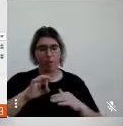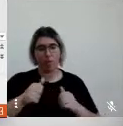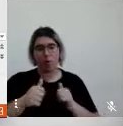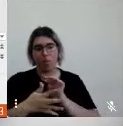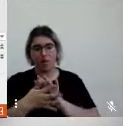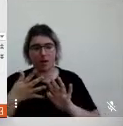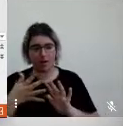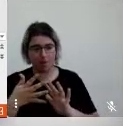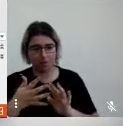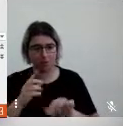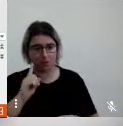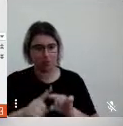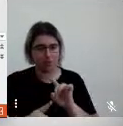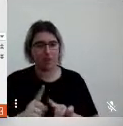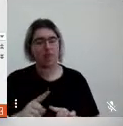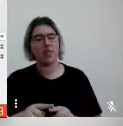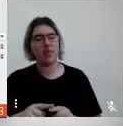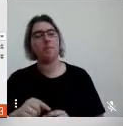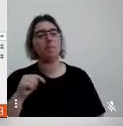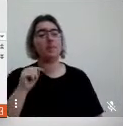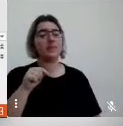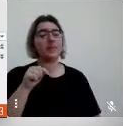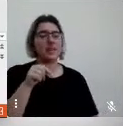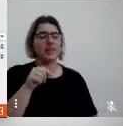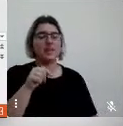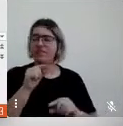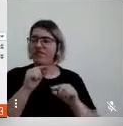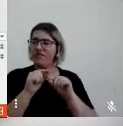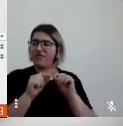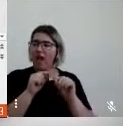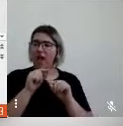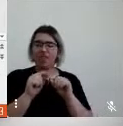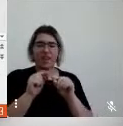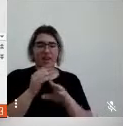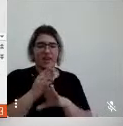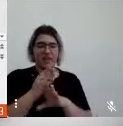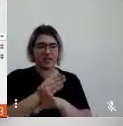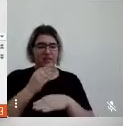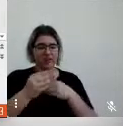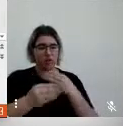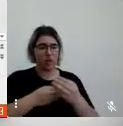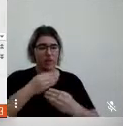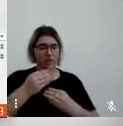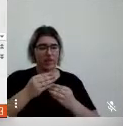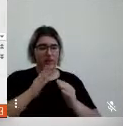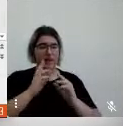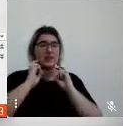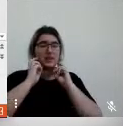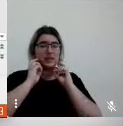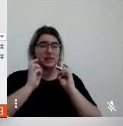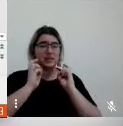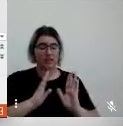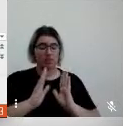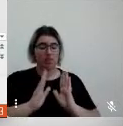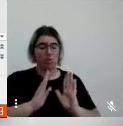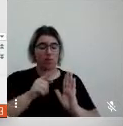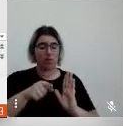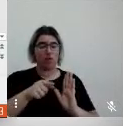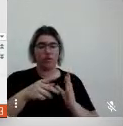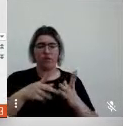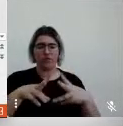En este punto, las bacterias que estaban actuando previamente a ese momento de estrés van a dejar de trabajar y se van a